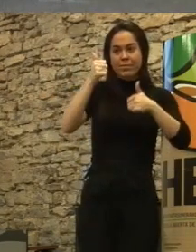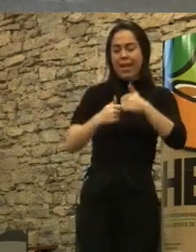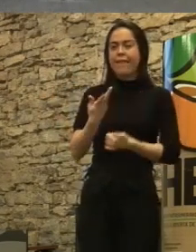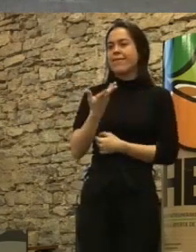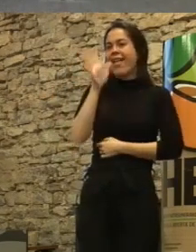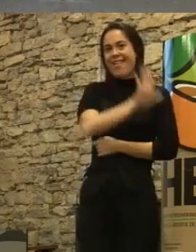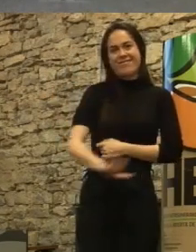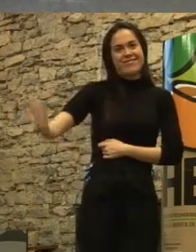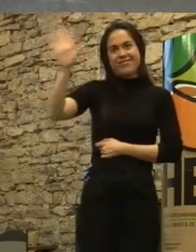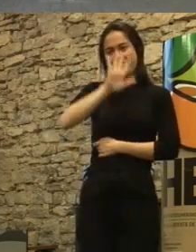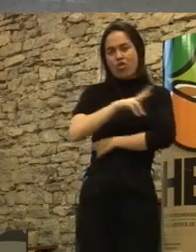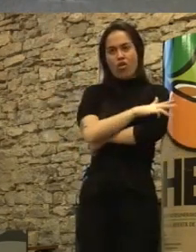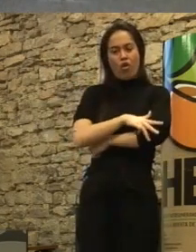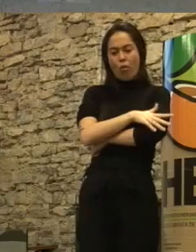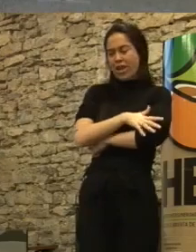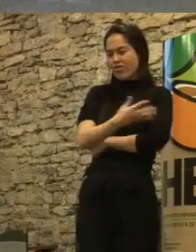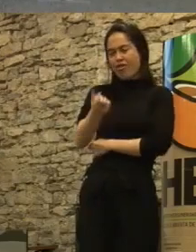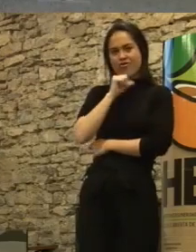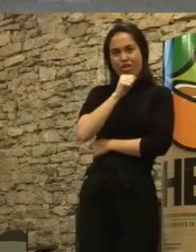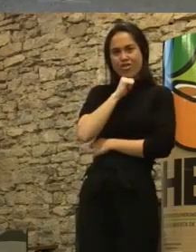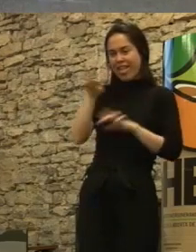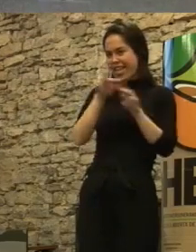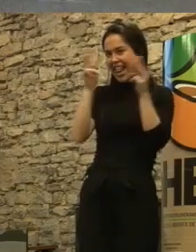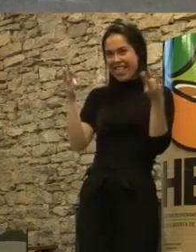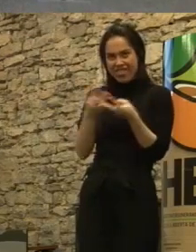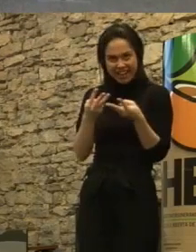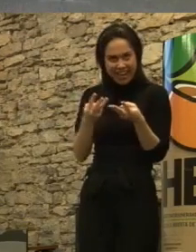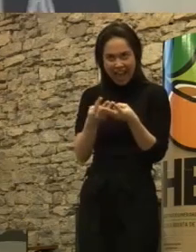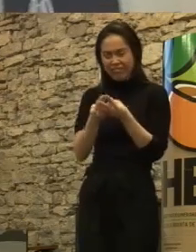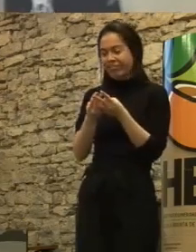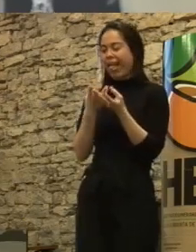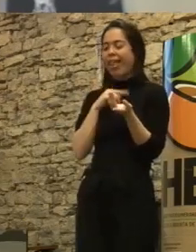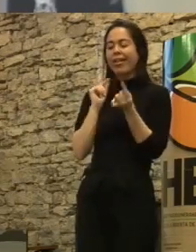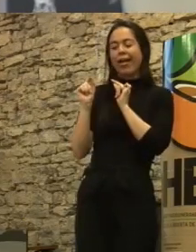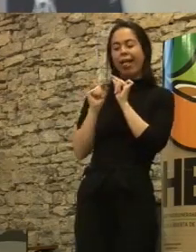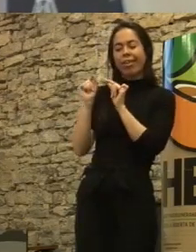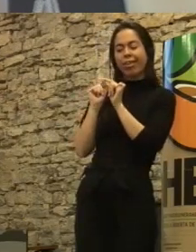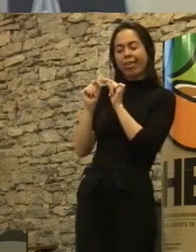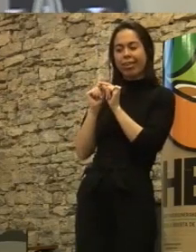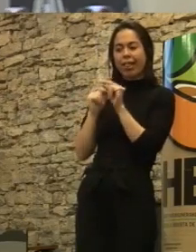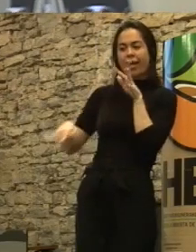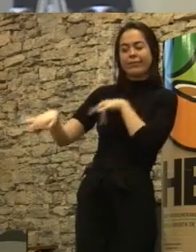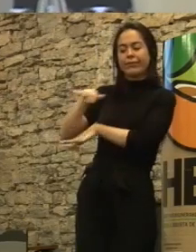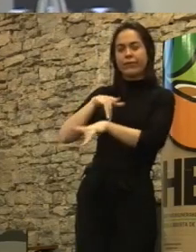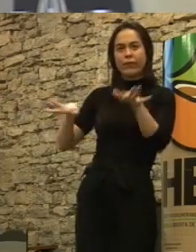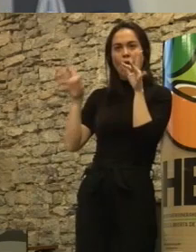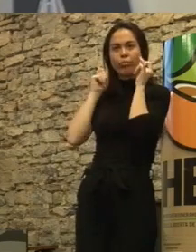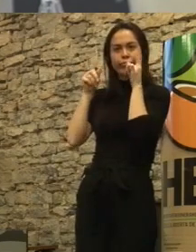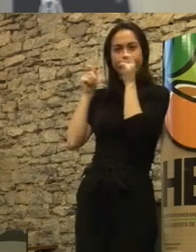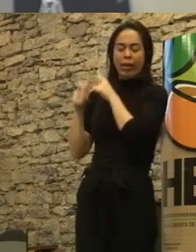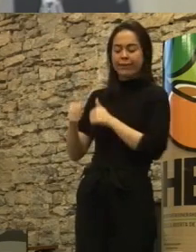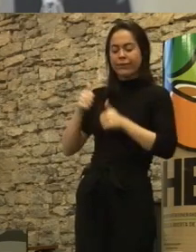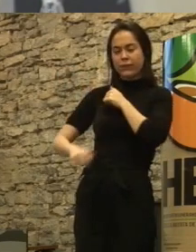que usen Internet para pasarse información y apagan Internet 3 días o 4 días. Denuncia.